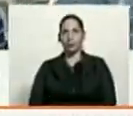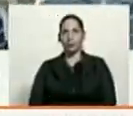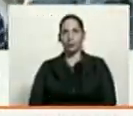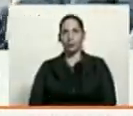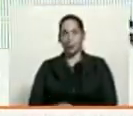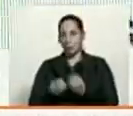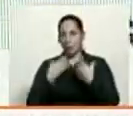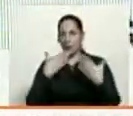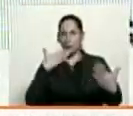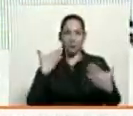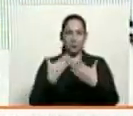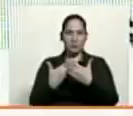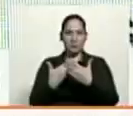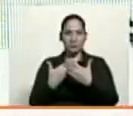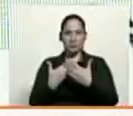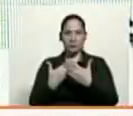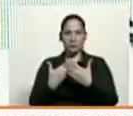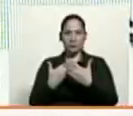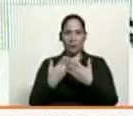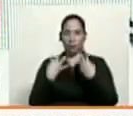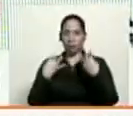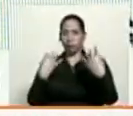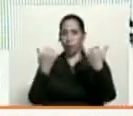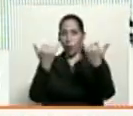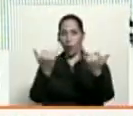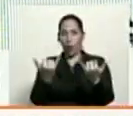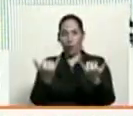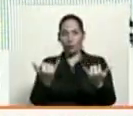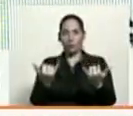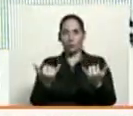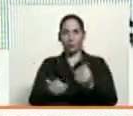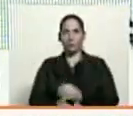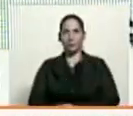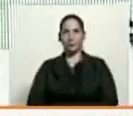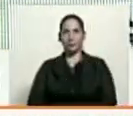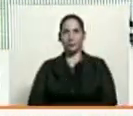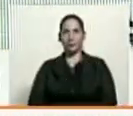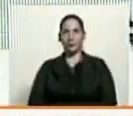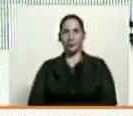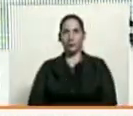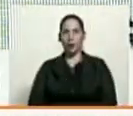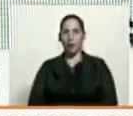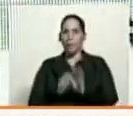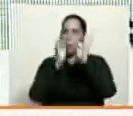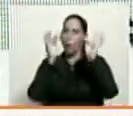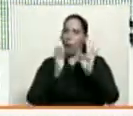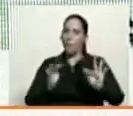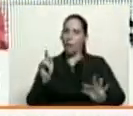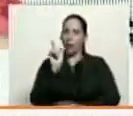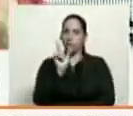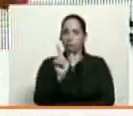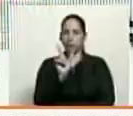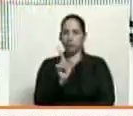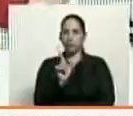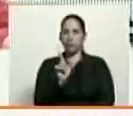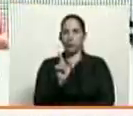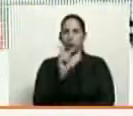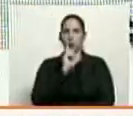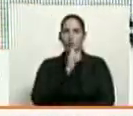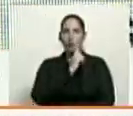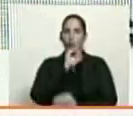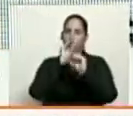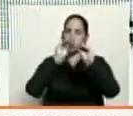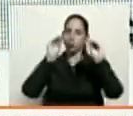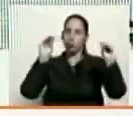Bueno, agradecerle la presencia de ustedes aquí, que es una forma del Partido Socialista Unido de Venezuela llamar a la